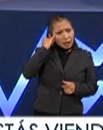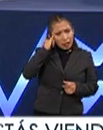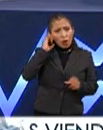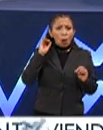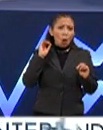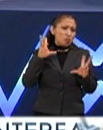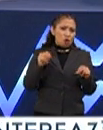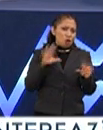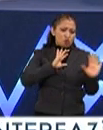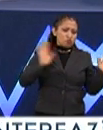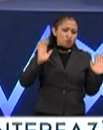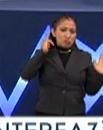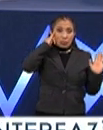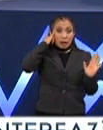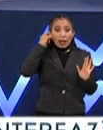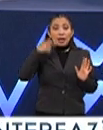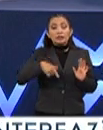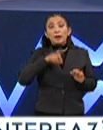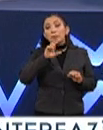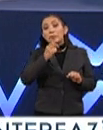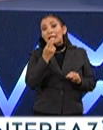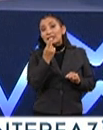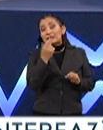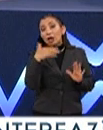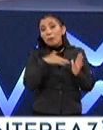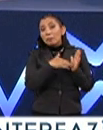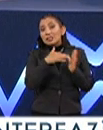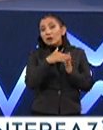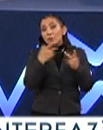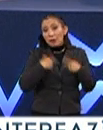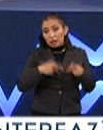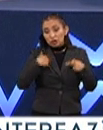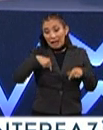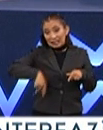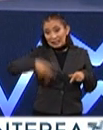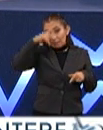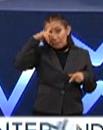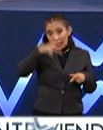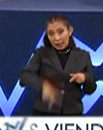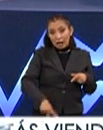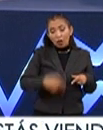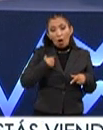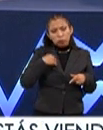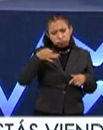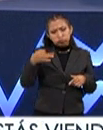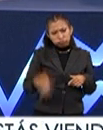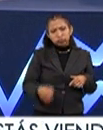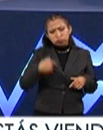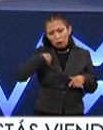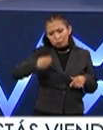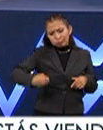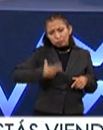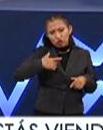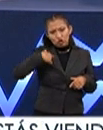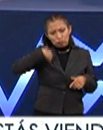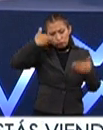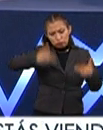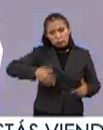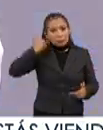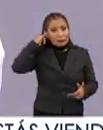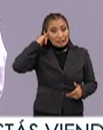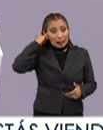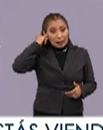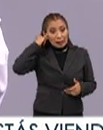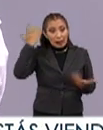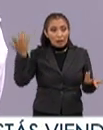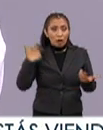identidad. Eso nos ha llevado a una cifra de hasta 25 millones de personas en México que se autodenominan indígenas,